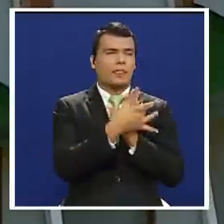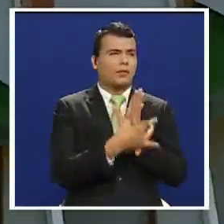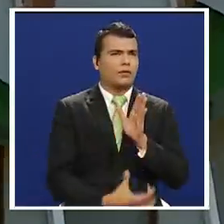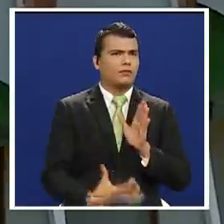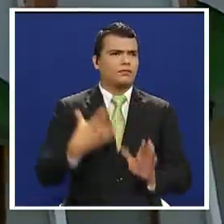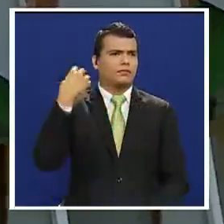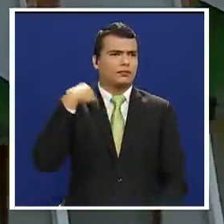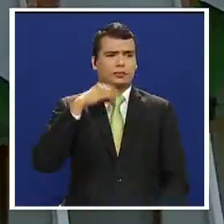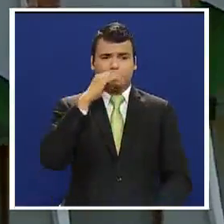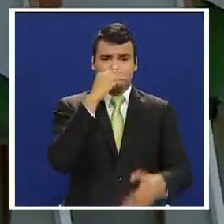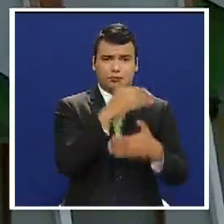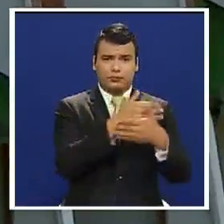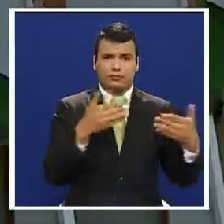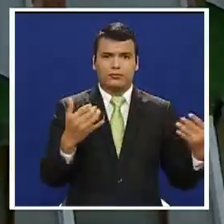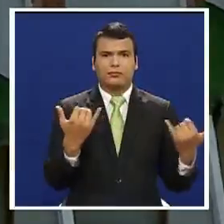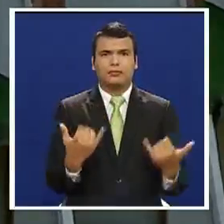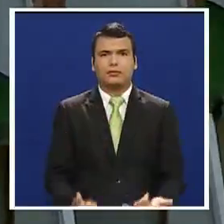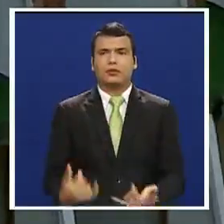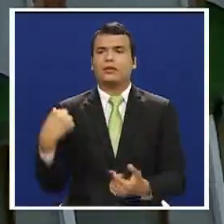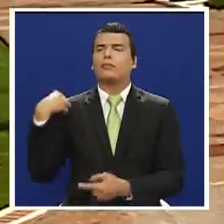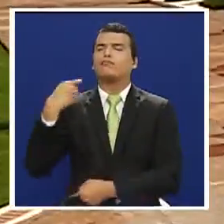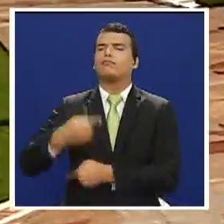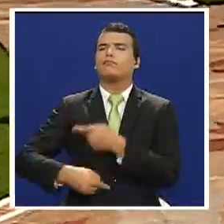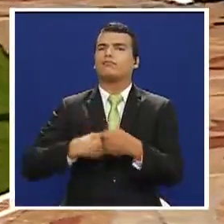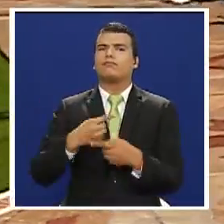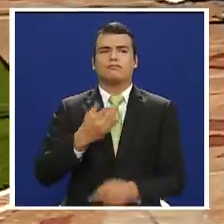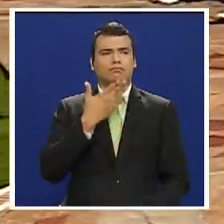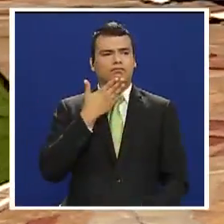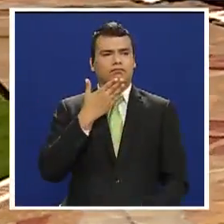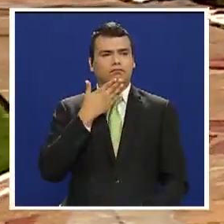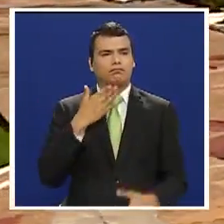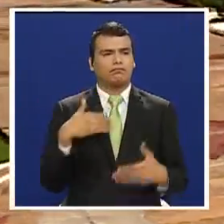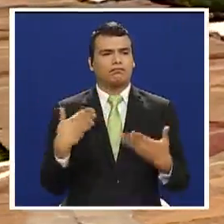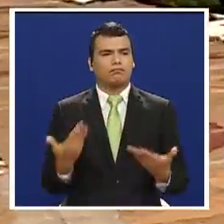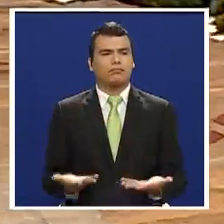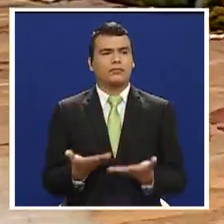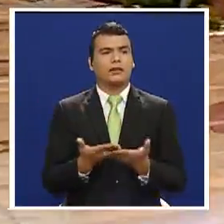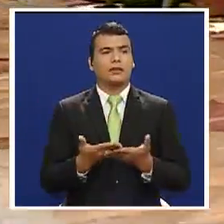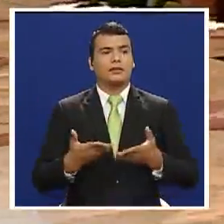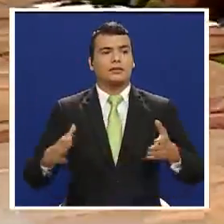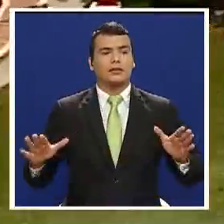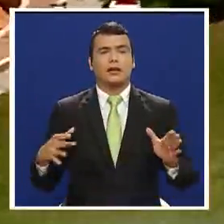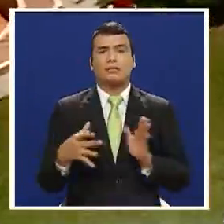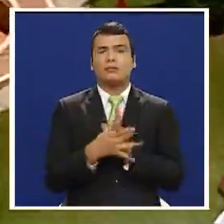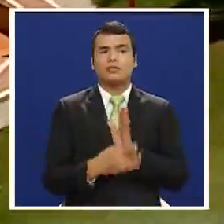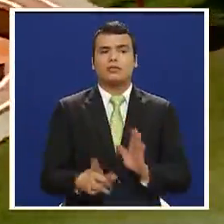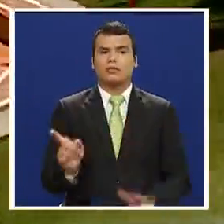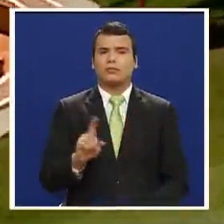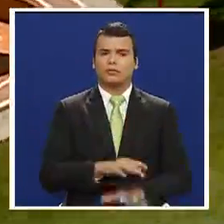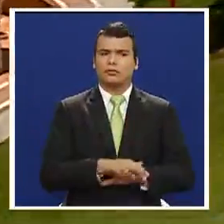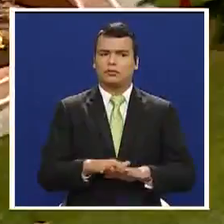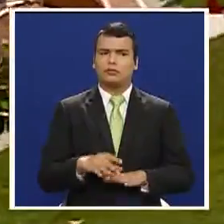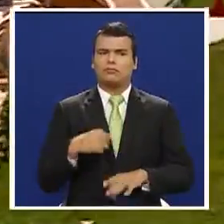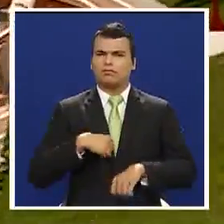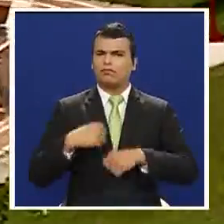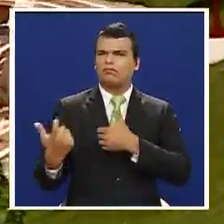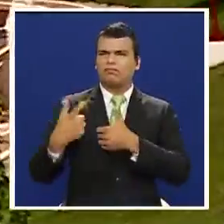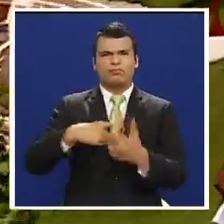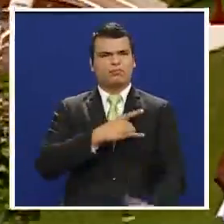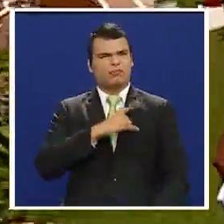fallo judicial por supuestos nexos de uno de sus integrantes con el capo del narcotráfico, Iván Urdinola, lo han perdido